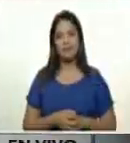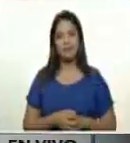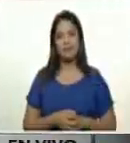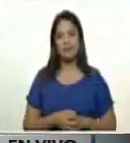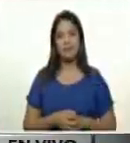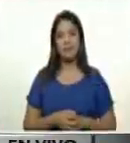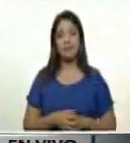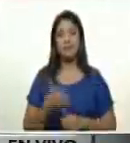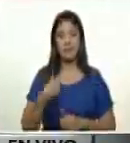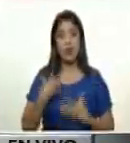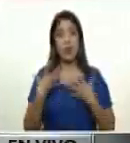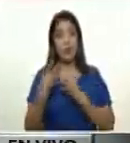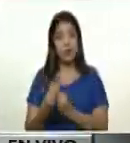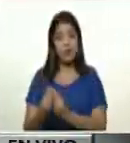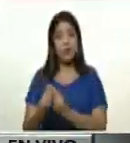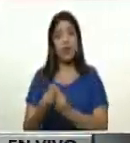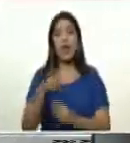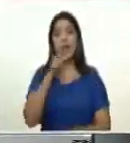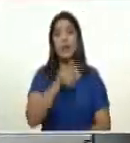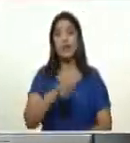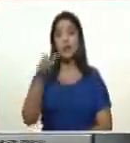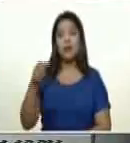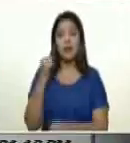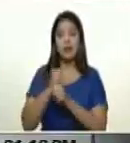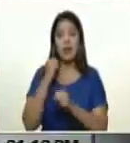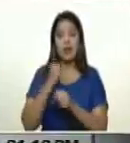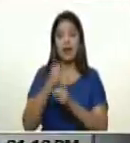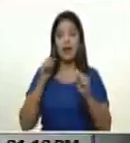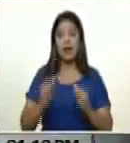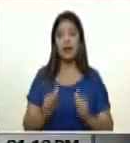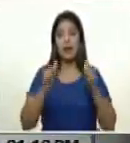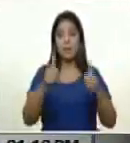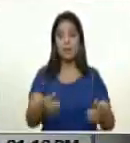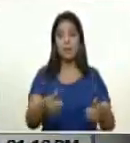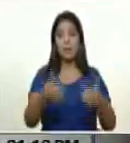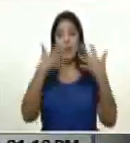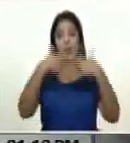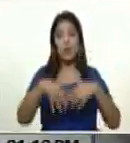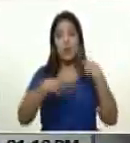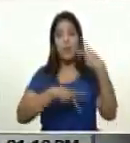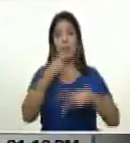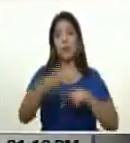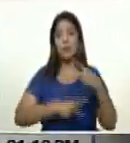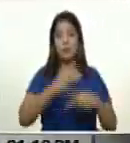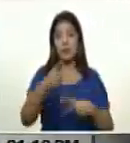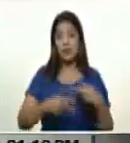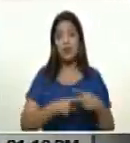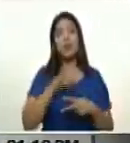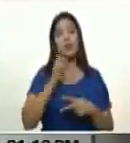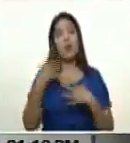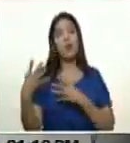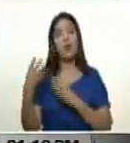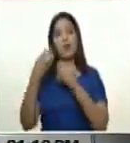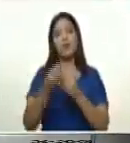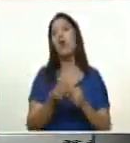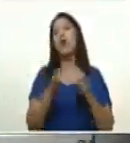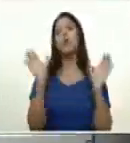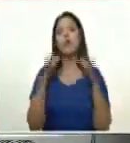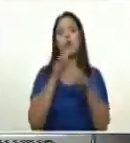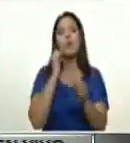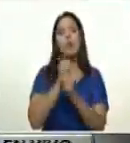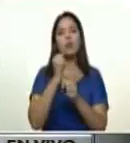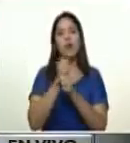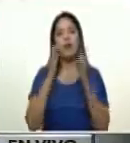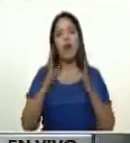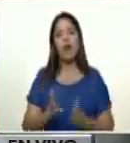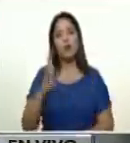a los hermanos de clase desde el comienzo del arranque del proceso de producción, ahí acompañado de la Federación Bolivariana Socialista